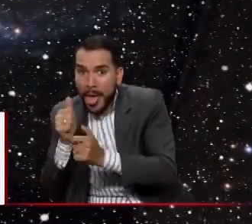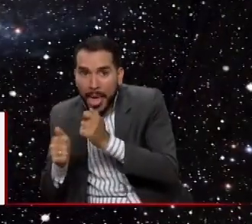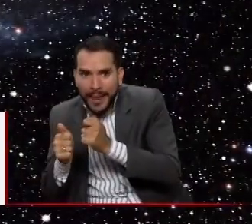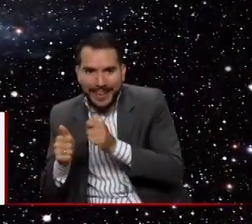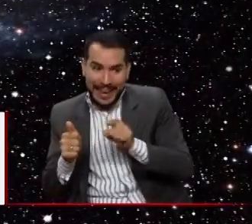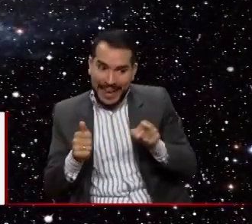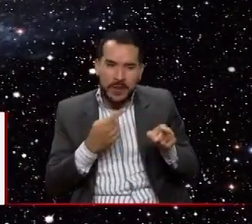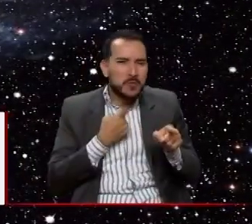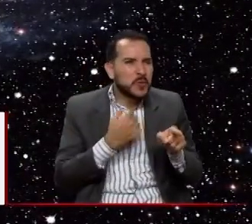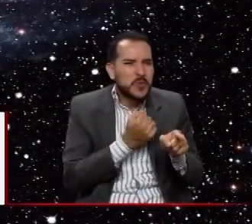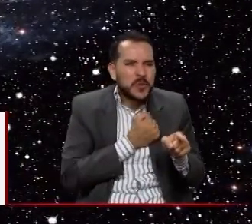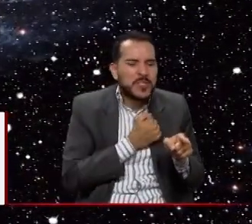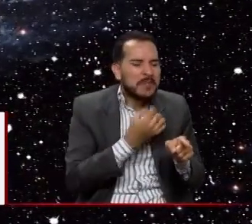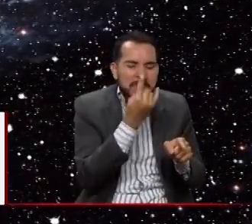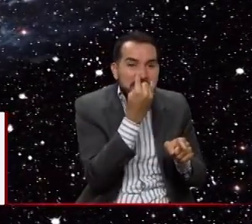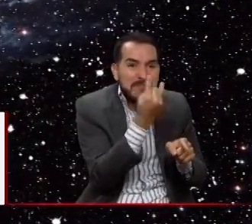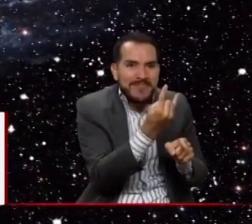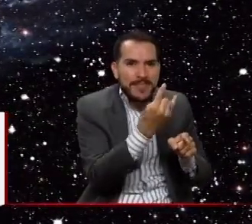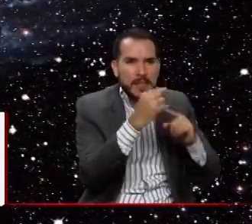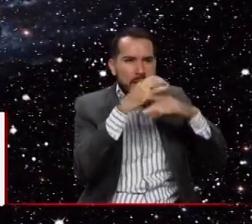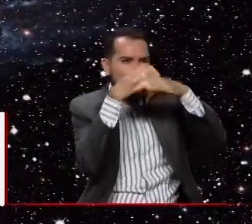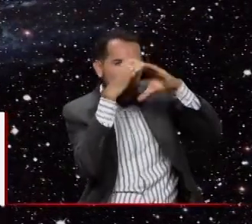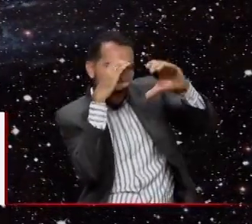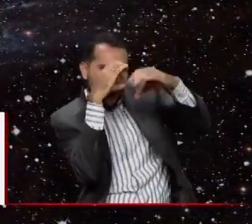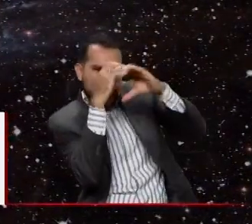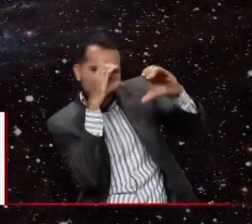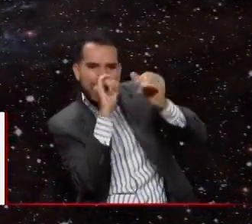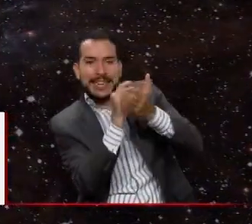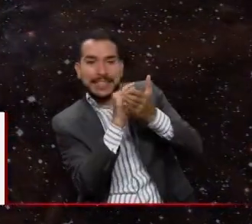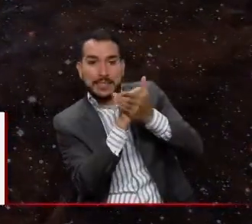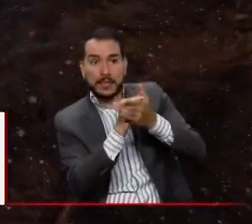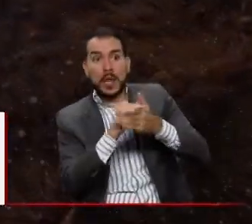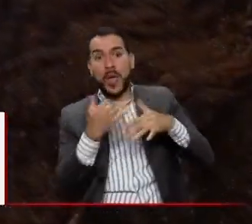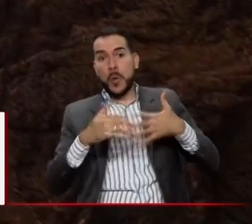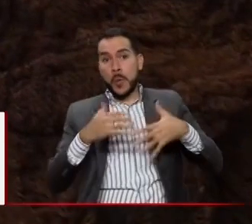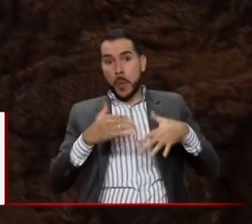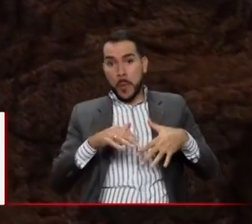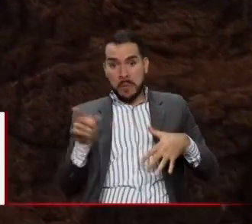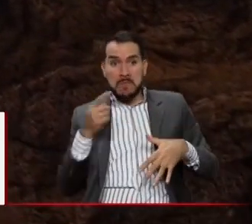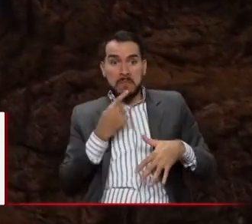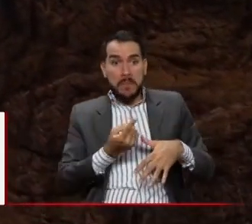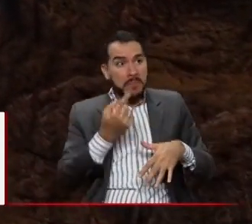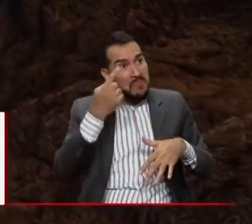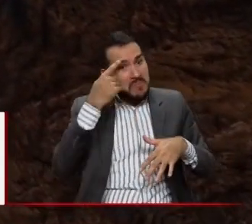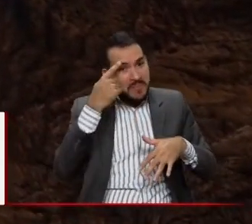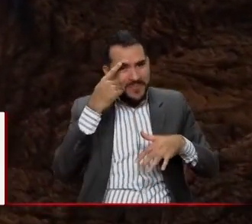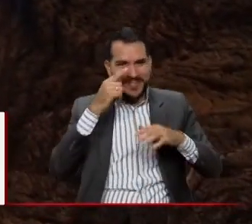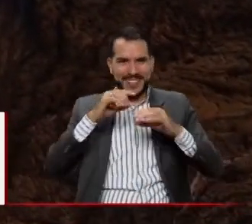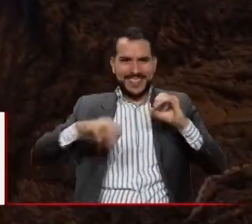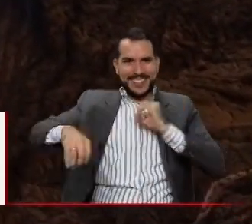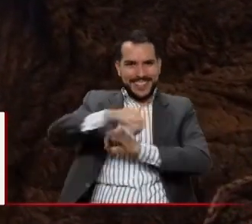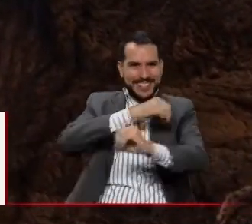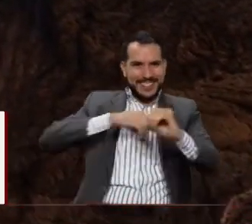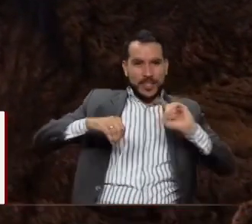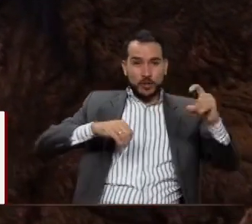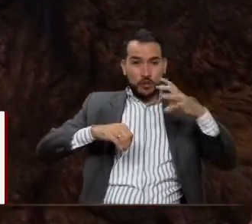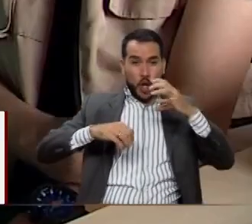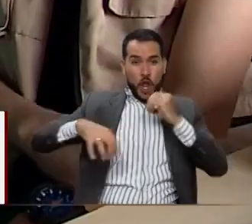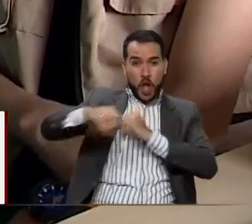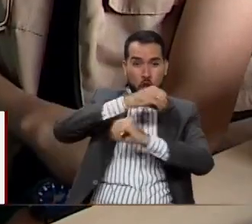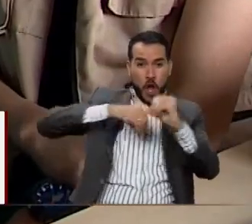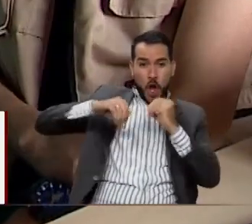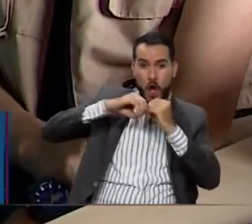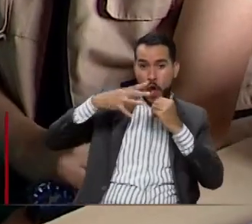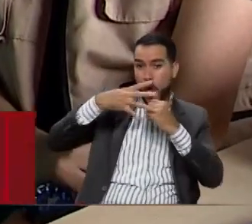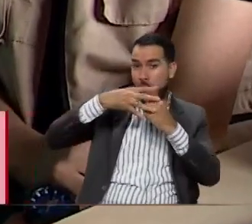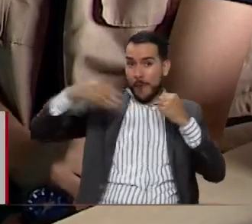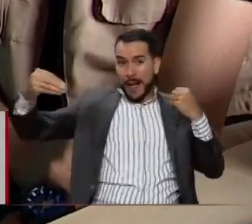exoplanetas estos últimos se estima podrían ser aproximadamente 4000 planetas por fuera de nuestro sistema solar mi planeta favorito